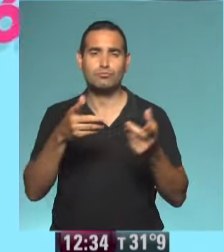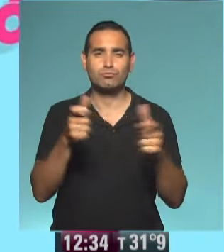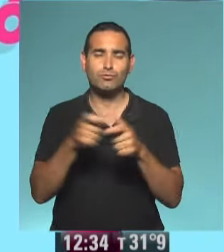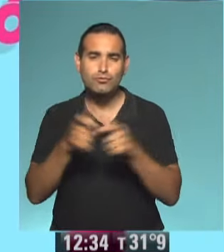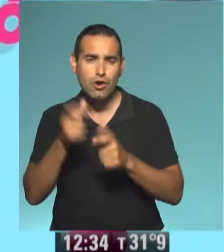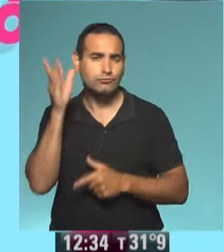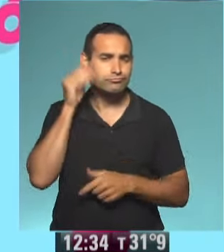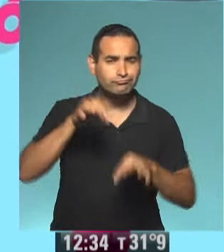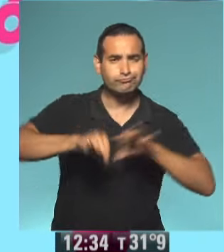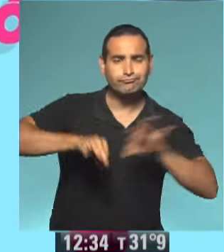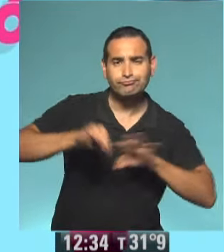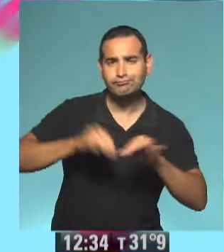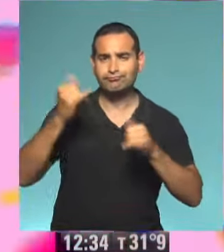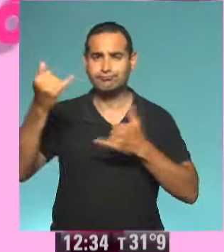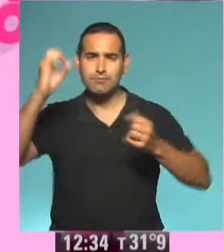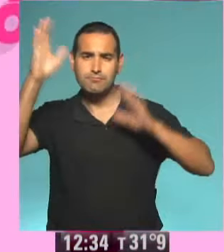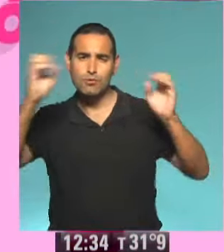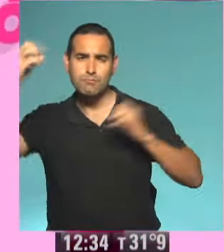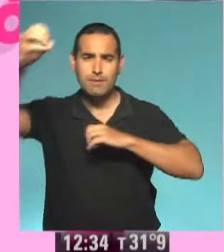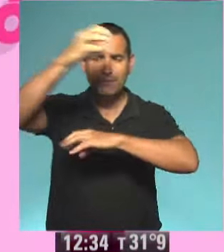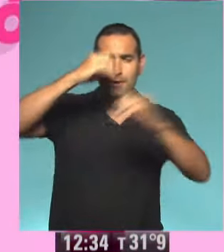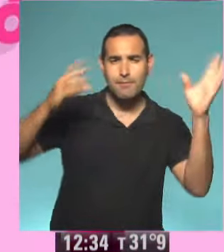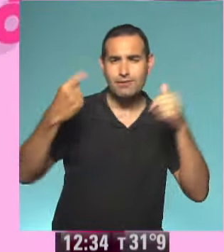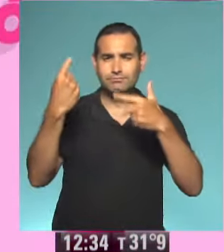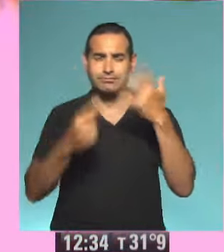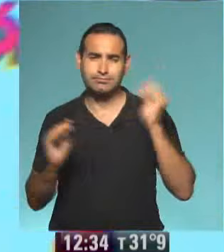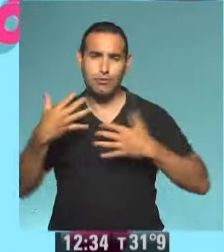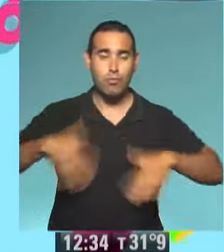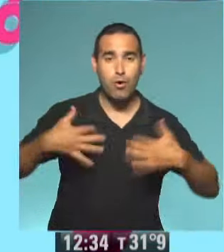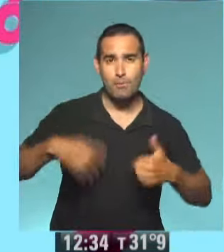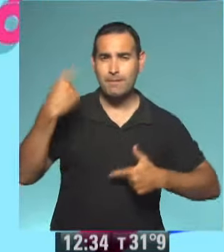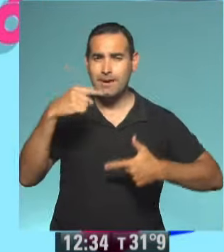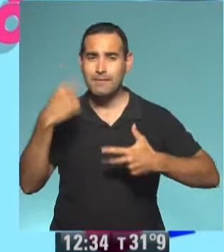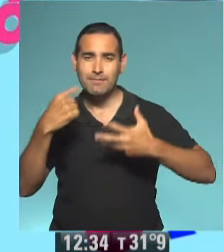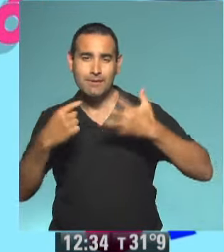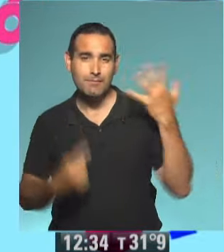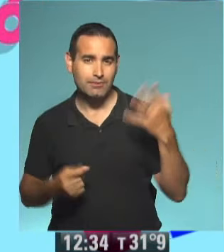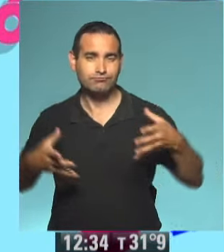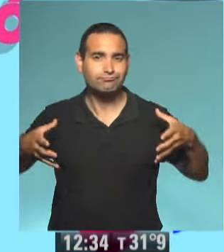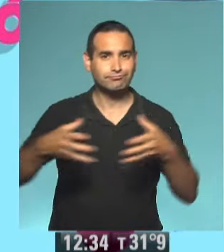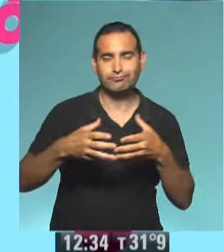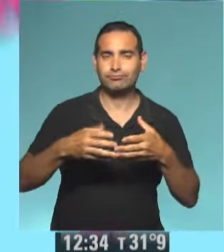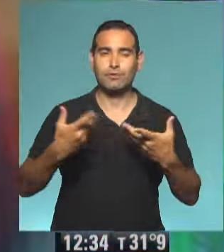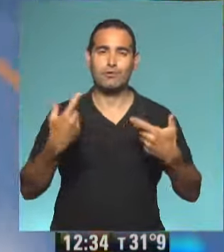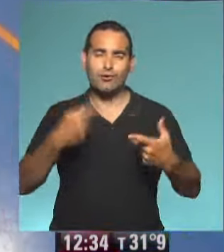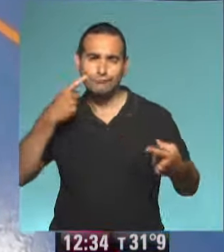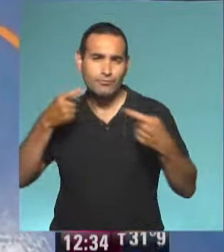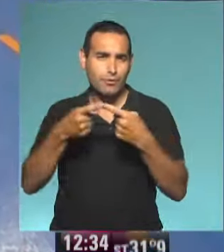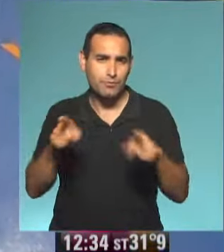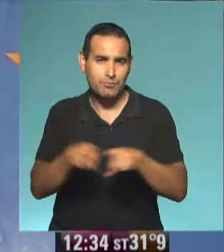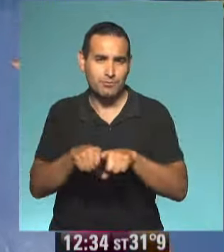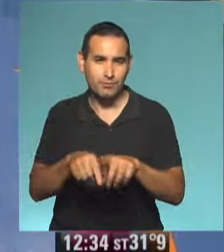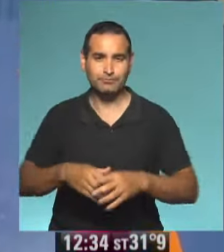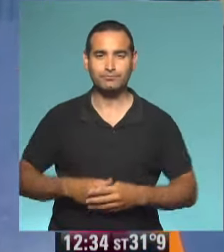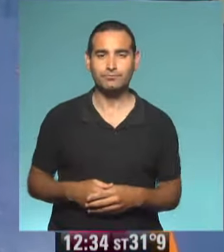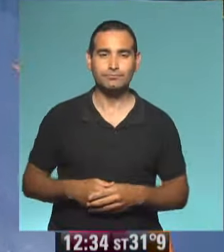Sonido, cámaras, iluminación, utilería, montaje, vestuario, docentes, contenedistas, efectos especiales, todos por el mismo fin. Lanza por